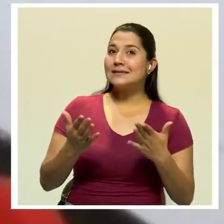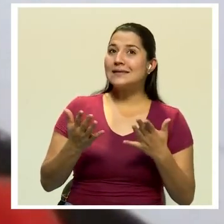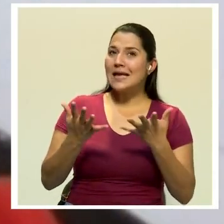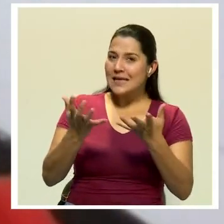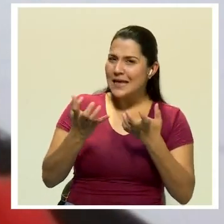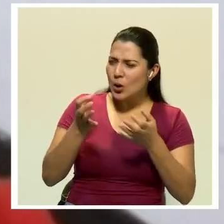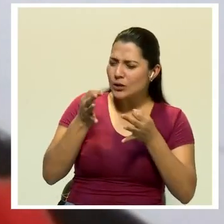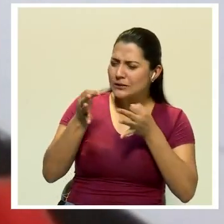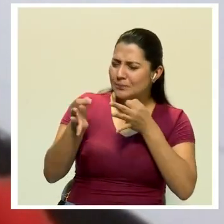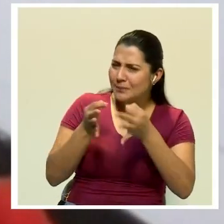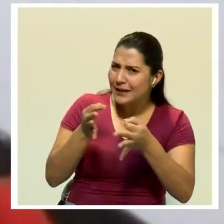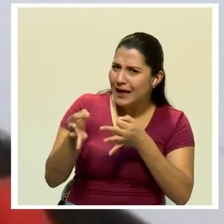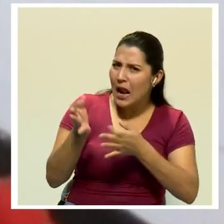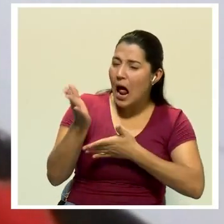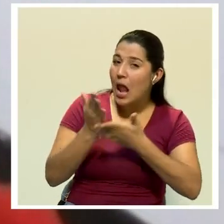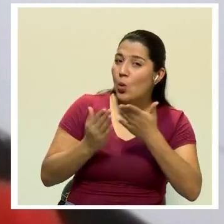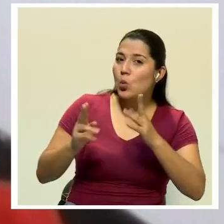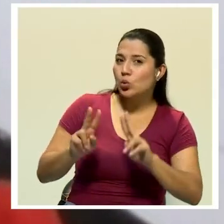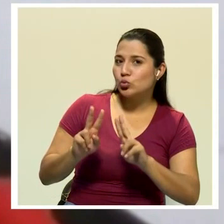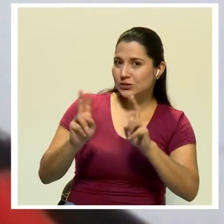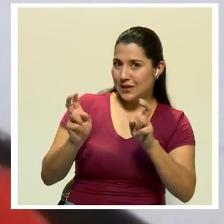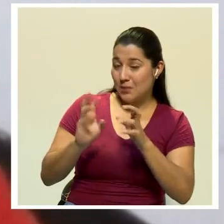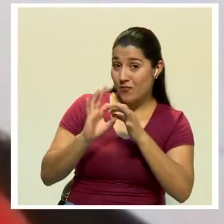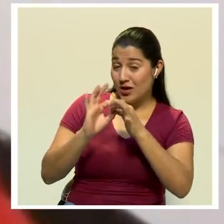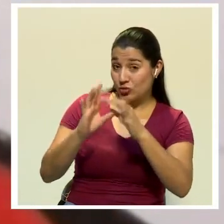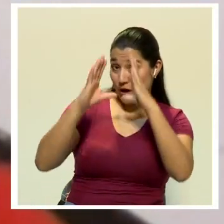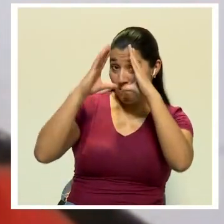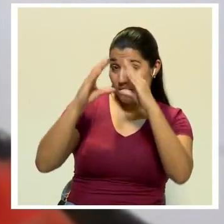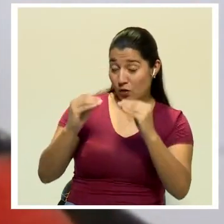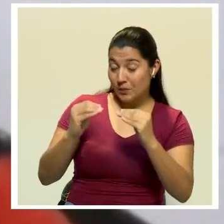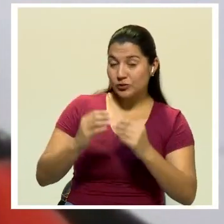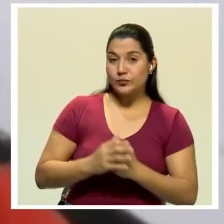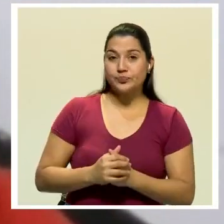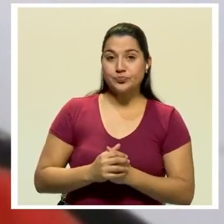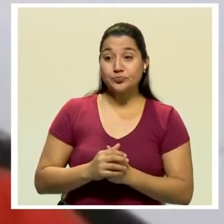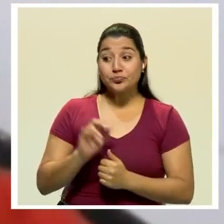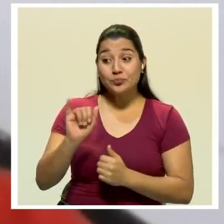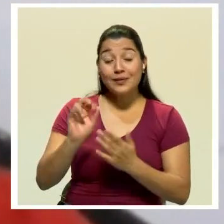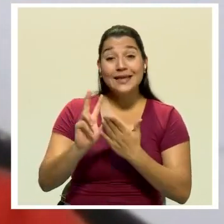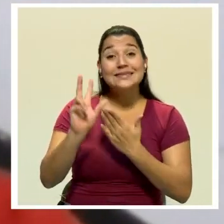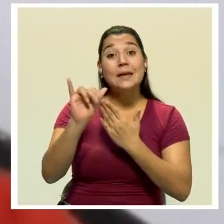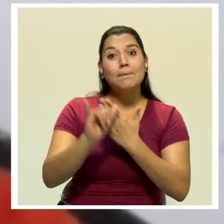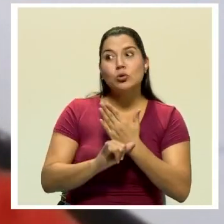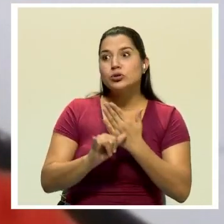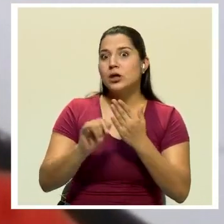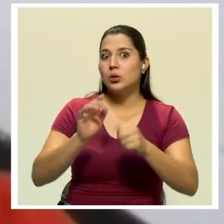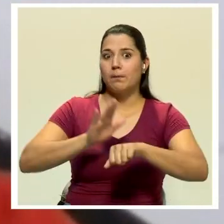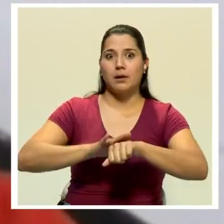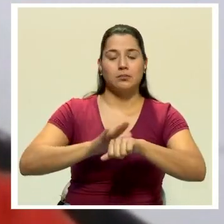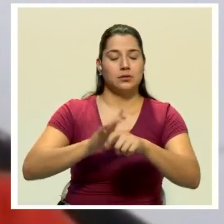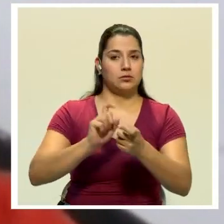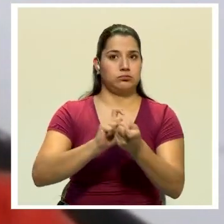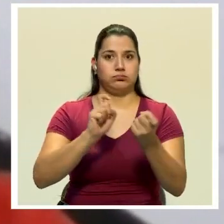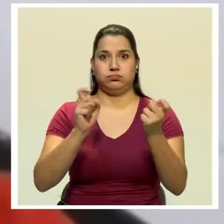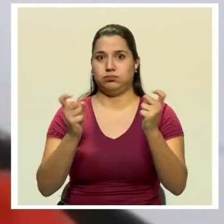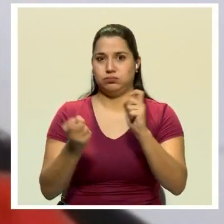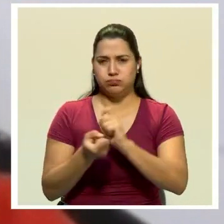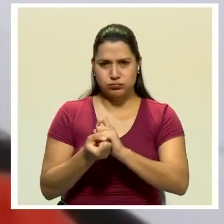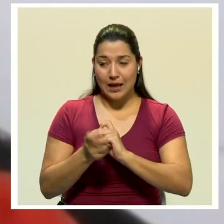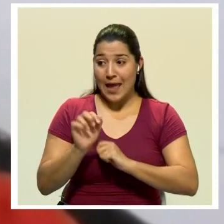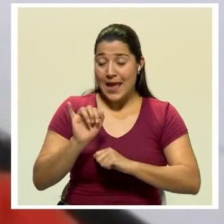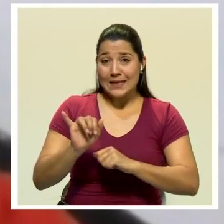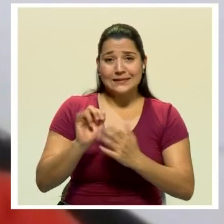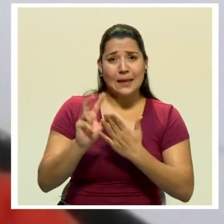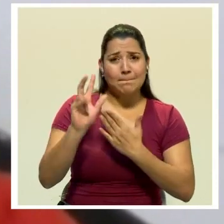aclararle algunos temas de la información que se ha brindado. Este es un proyecto transformador, es un proyecto que va